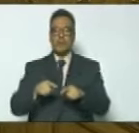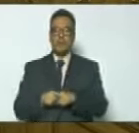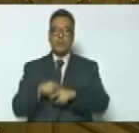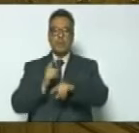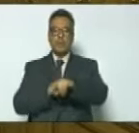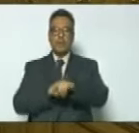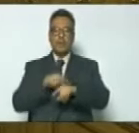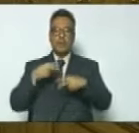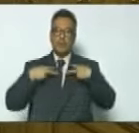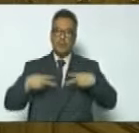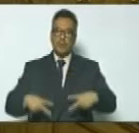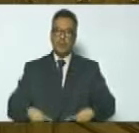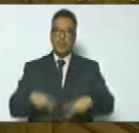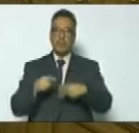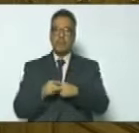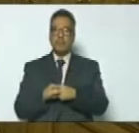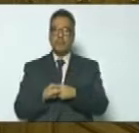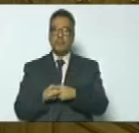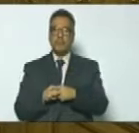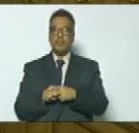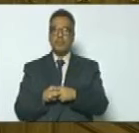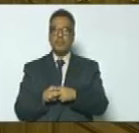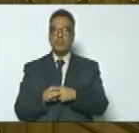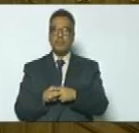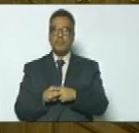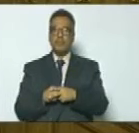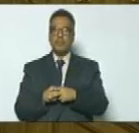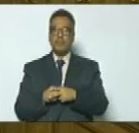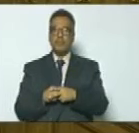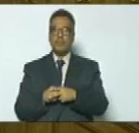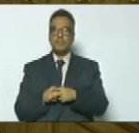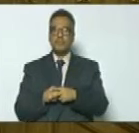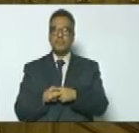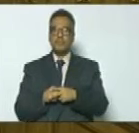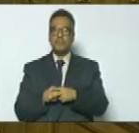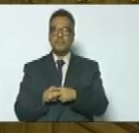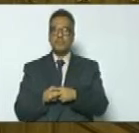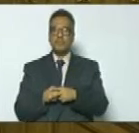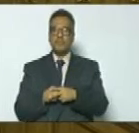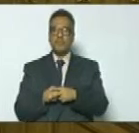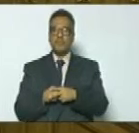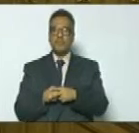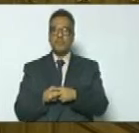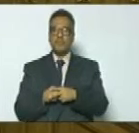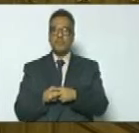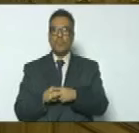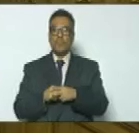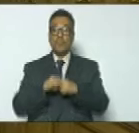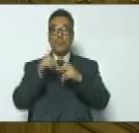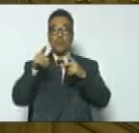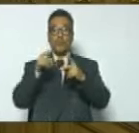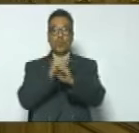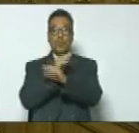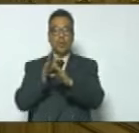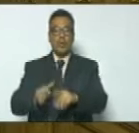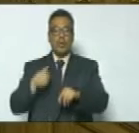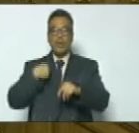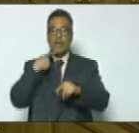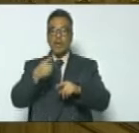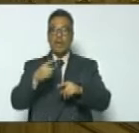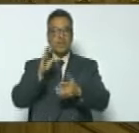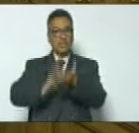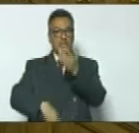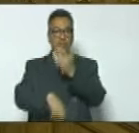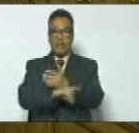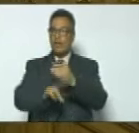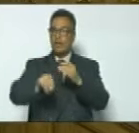en cualquier momento de la vida. Vimos a peloteros que dicen que se van a retirar,